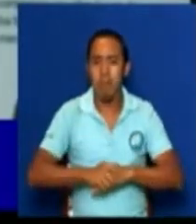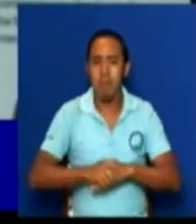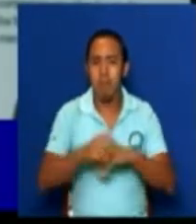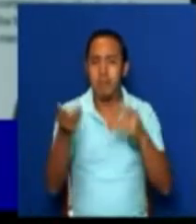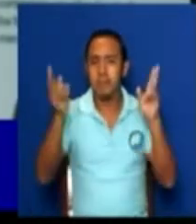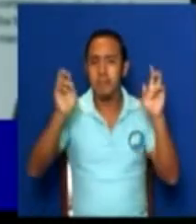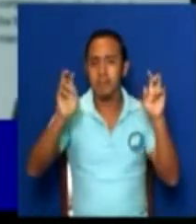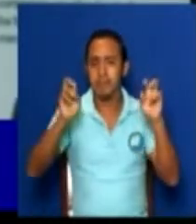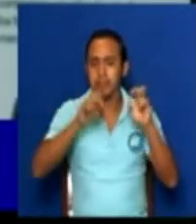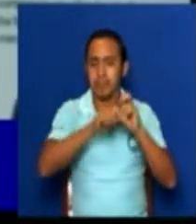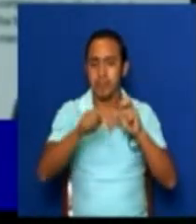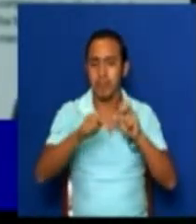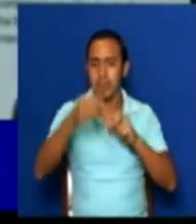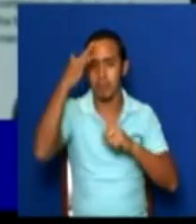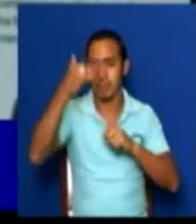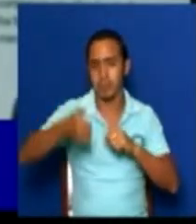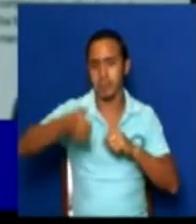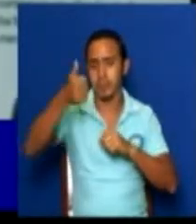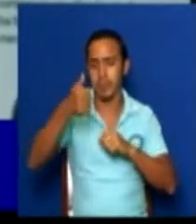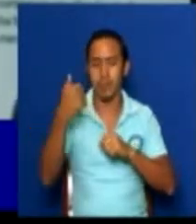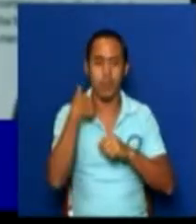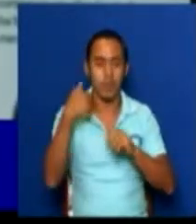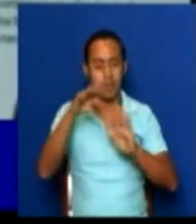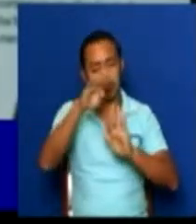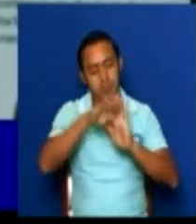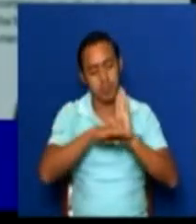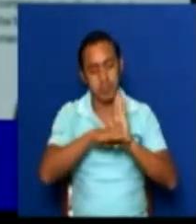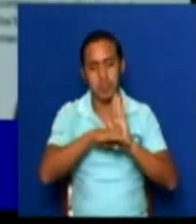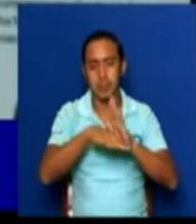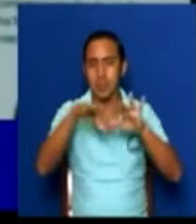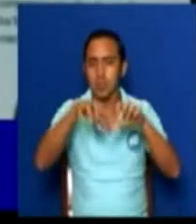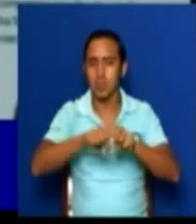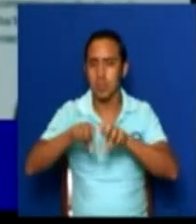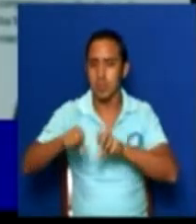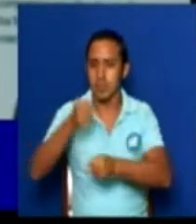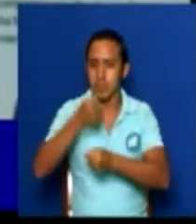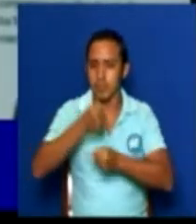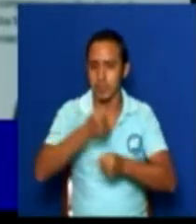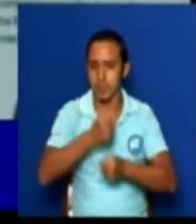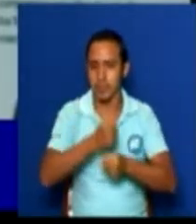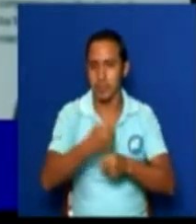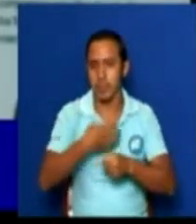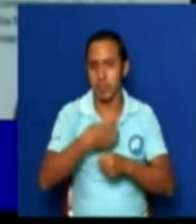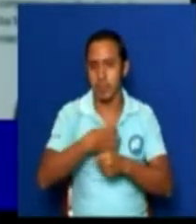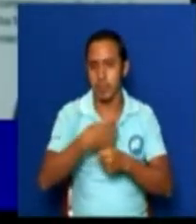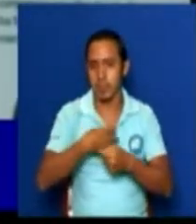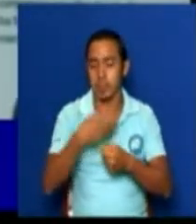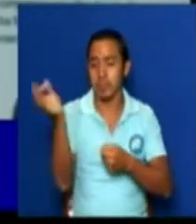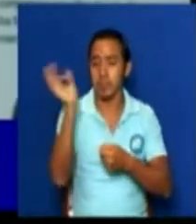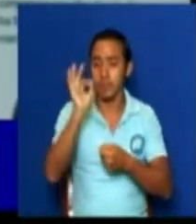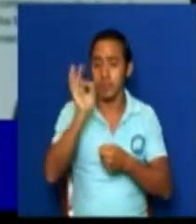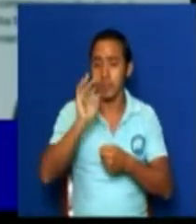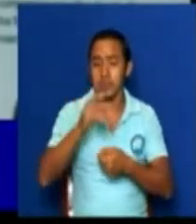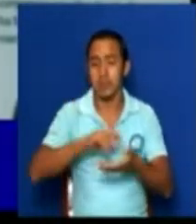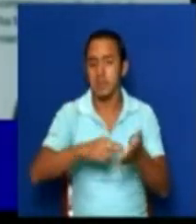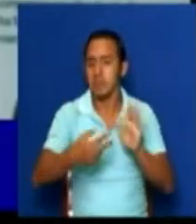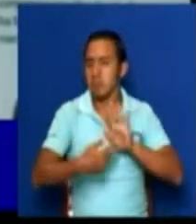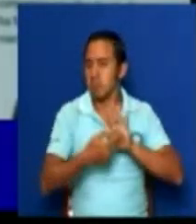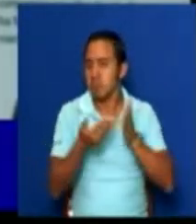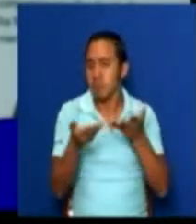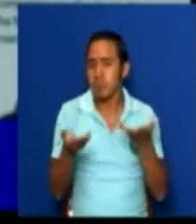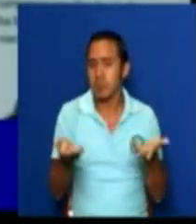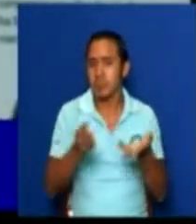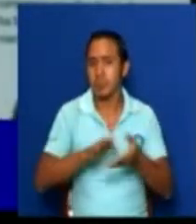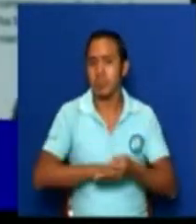términos generales, hay un bajo porcentaje de población ocupada adecuadamente según sus capacidades y formación. ¿Qué quiere decir esto?